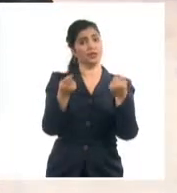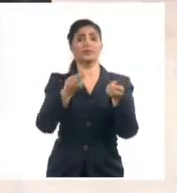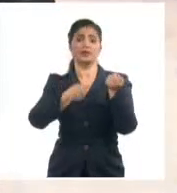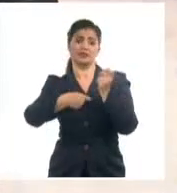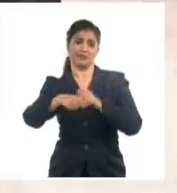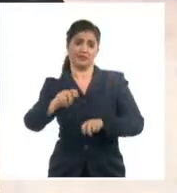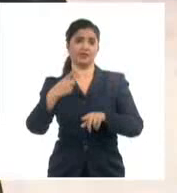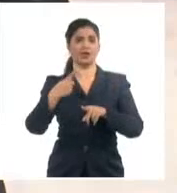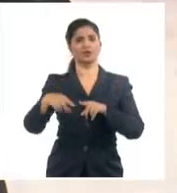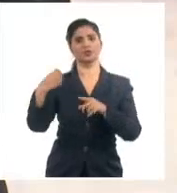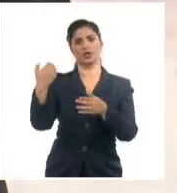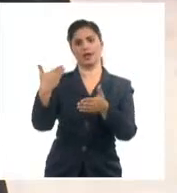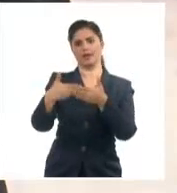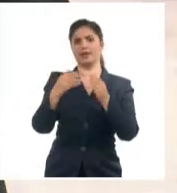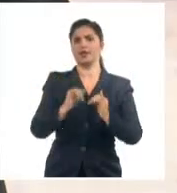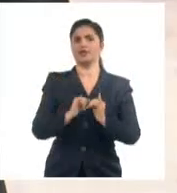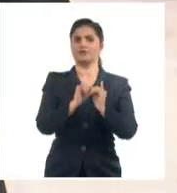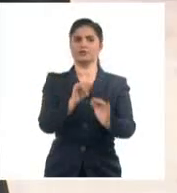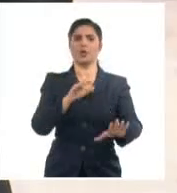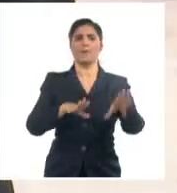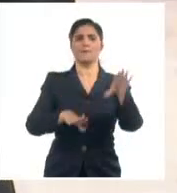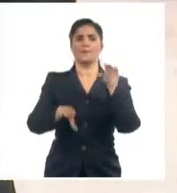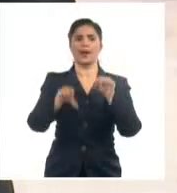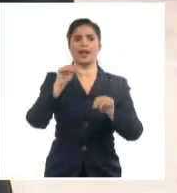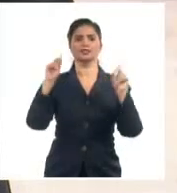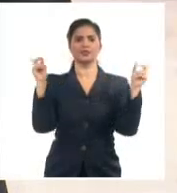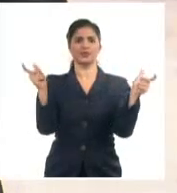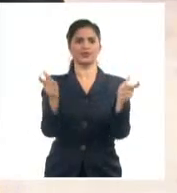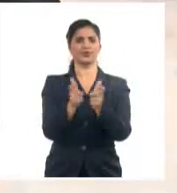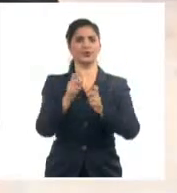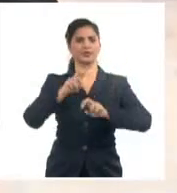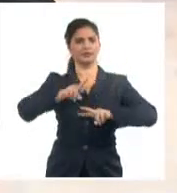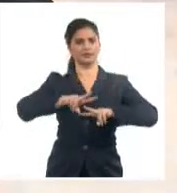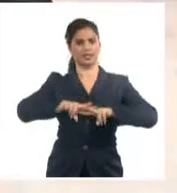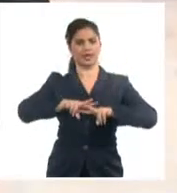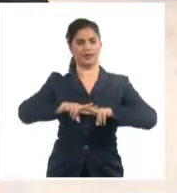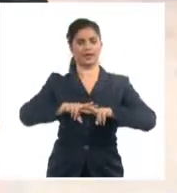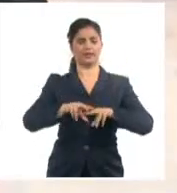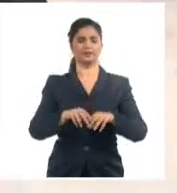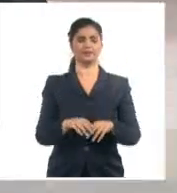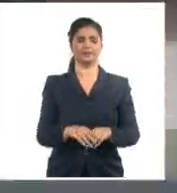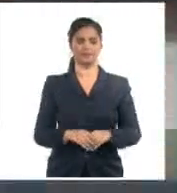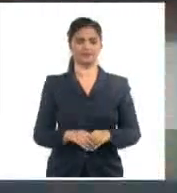Desde el Palacio de Convenciones de La Habana, un reporte de Melvin Joel, Canal Cubano de Noticias.